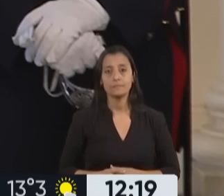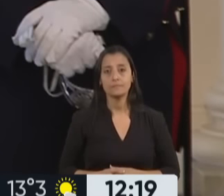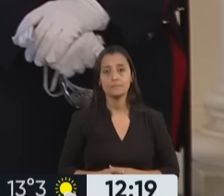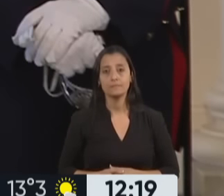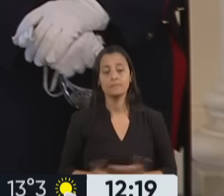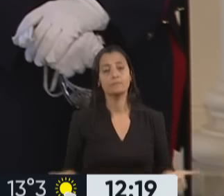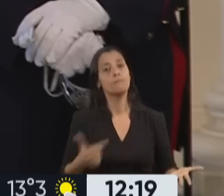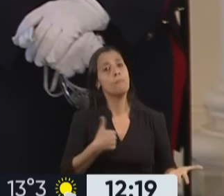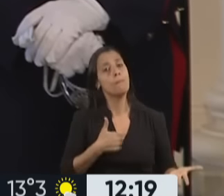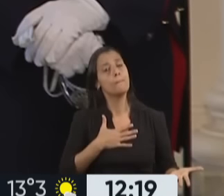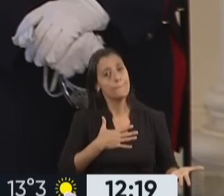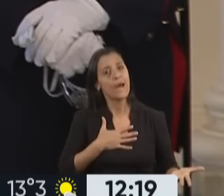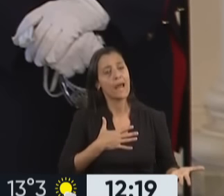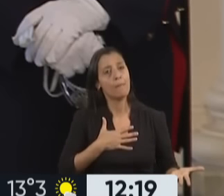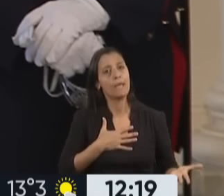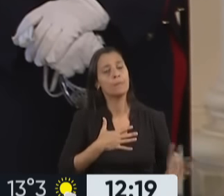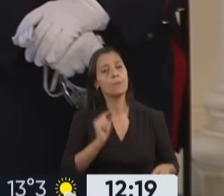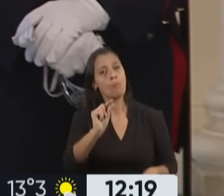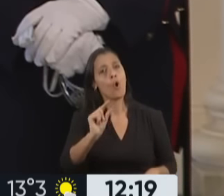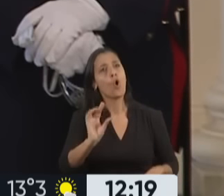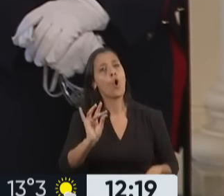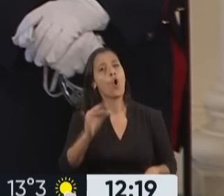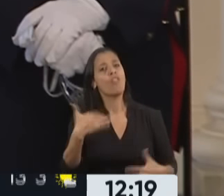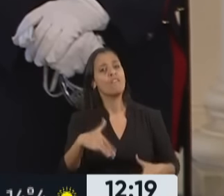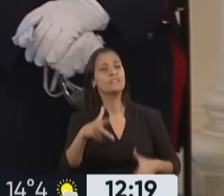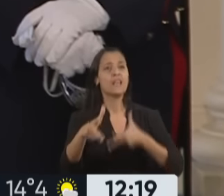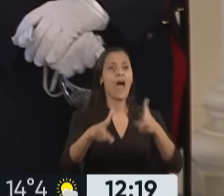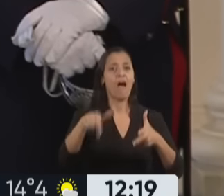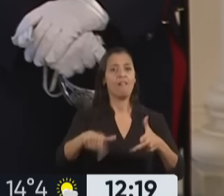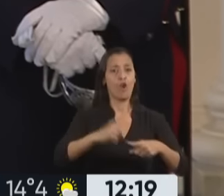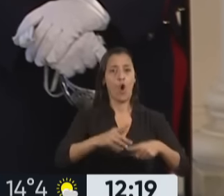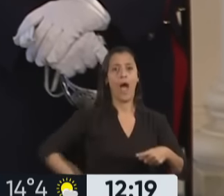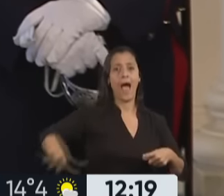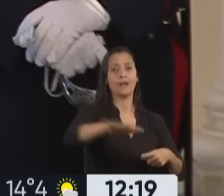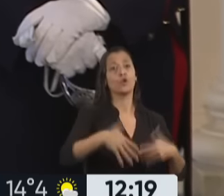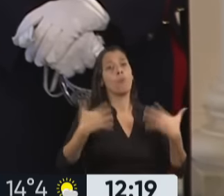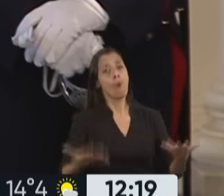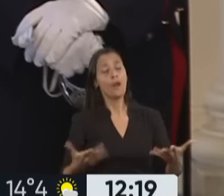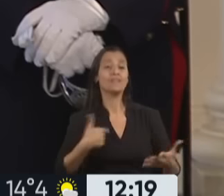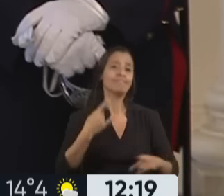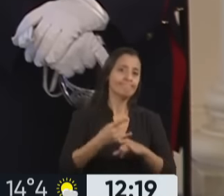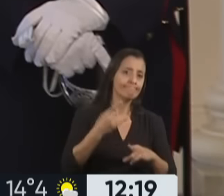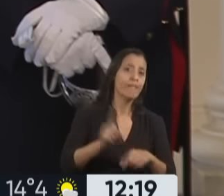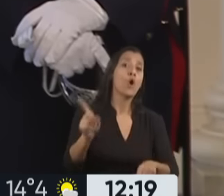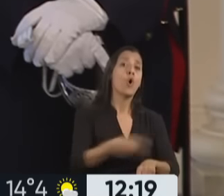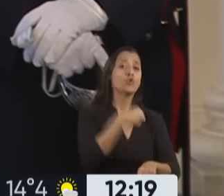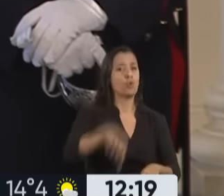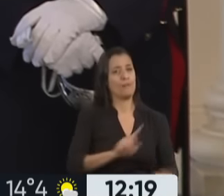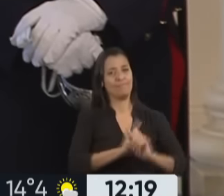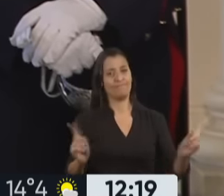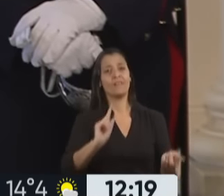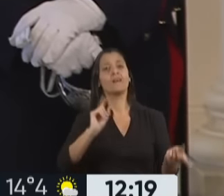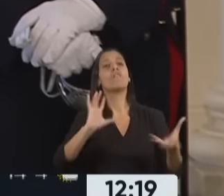Es para mí muy difícil hablar en este acto, por eso, contrariamente a mi costumbre, he